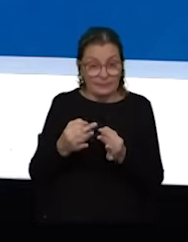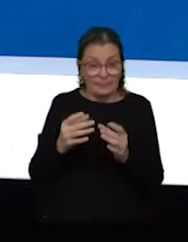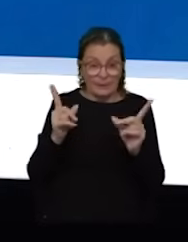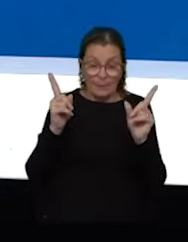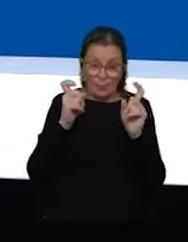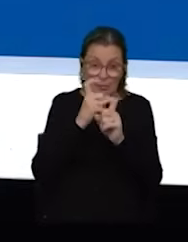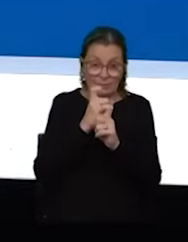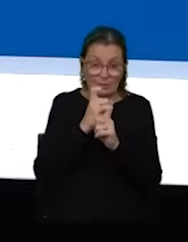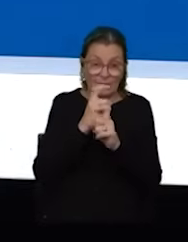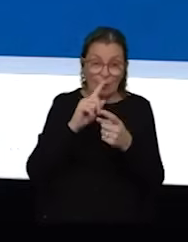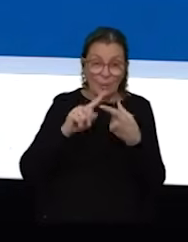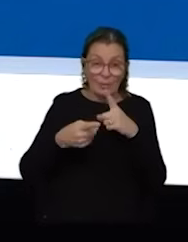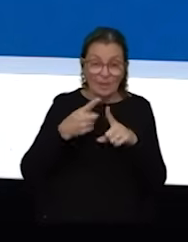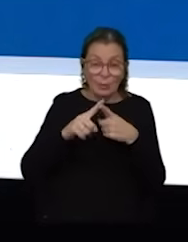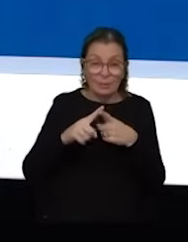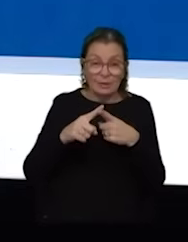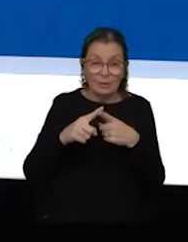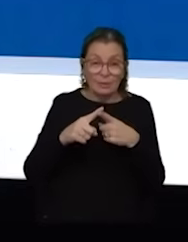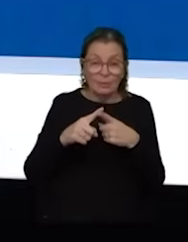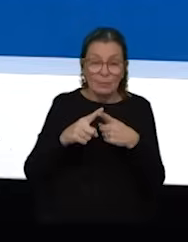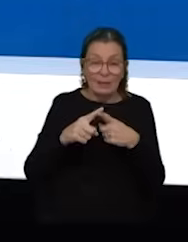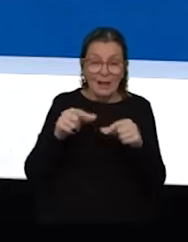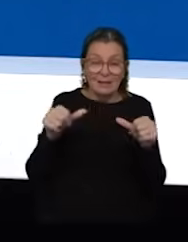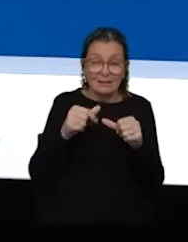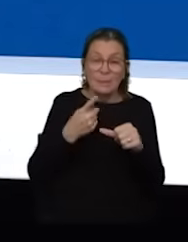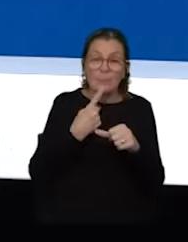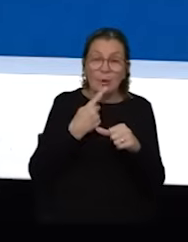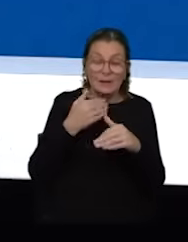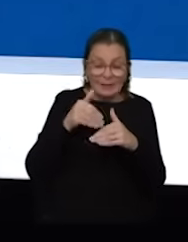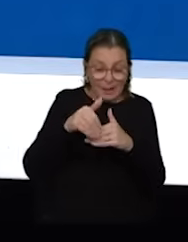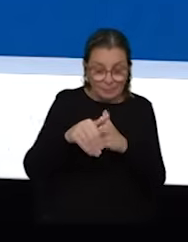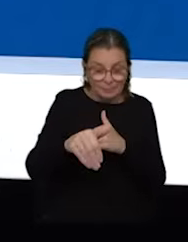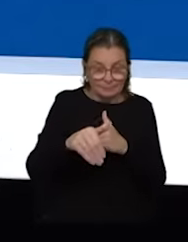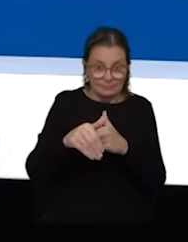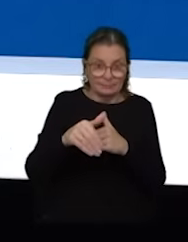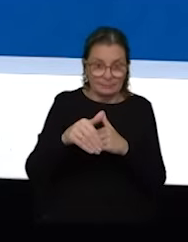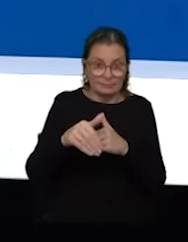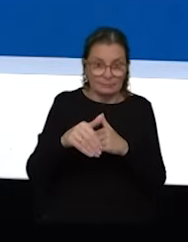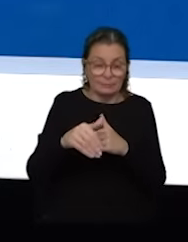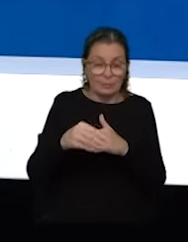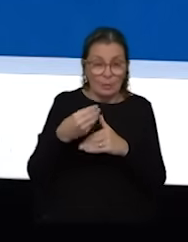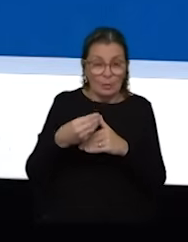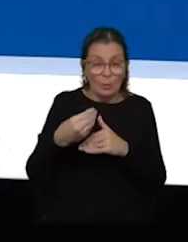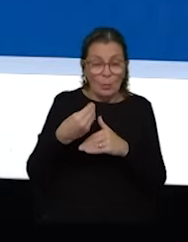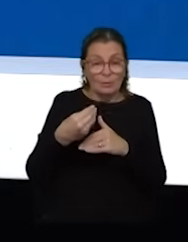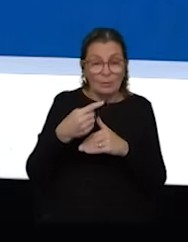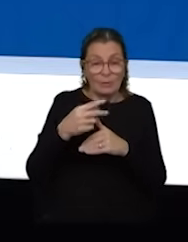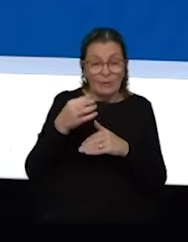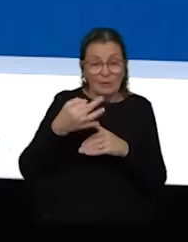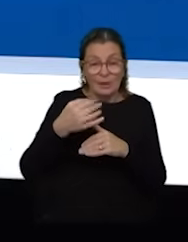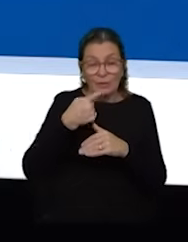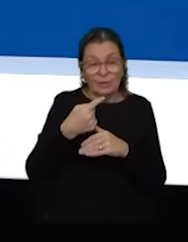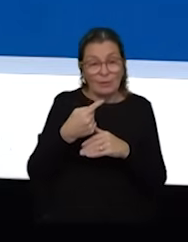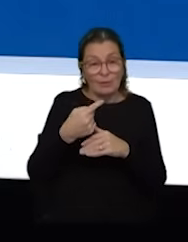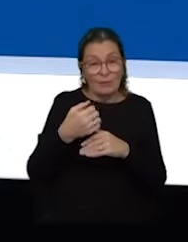difícil discutir o tratar de construir políticas de largo plazo cuando de verdad yo lo digo y lo digo de forma muy